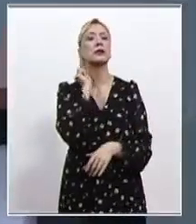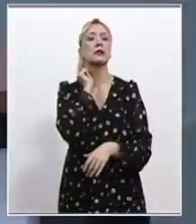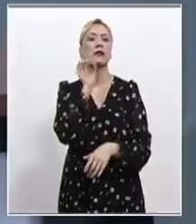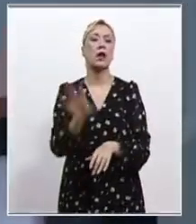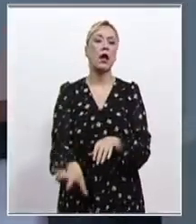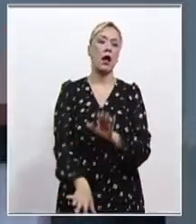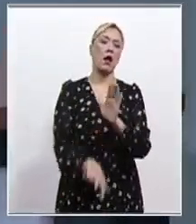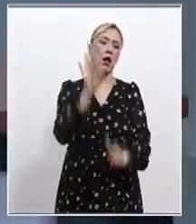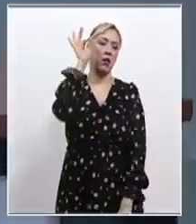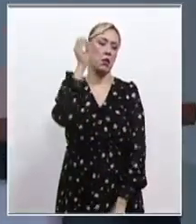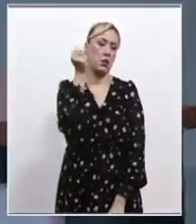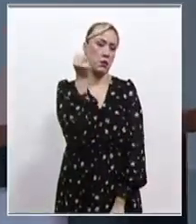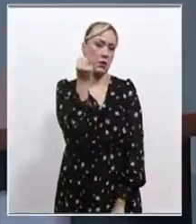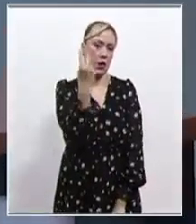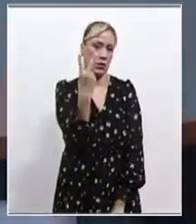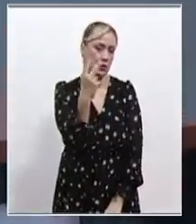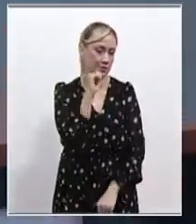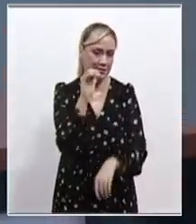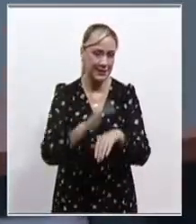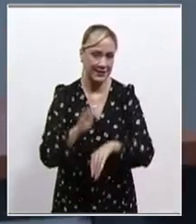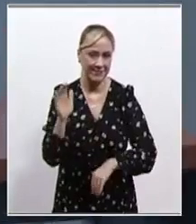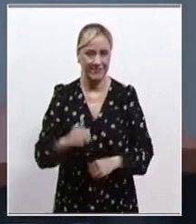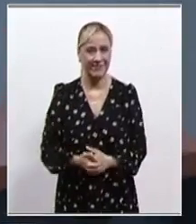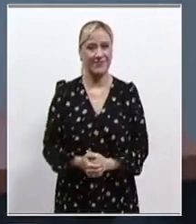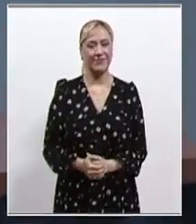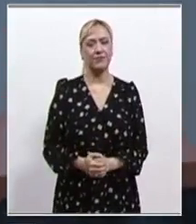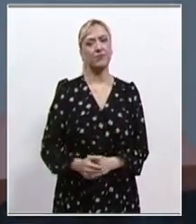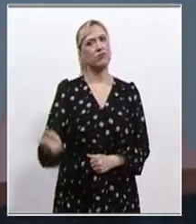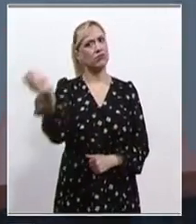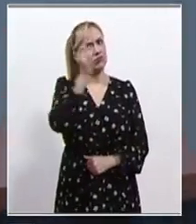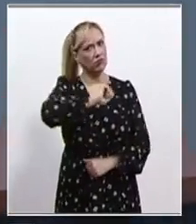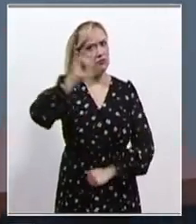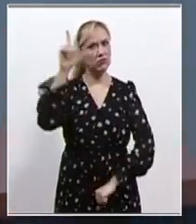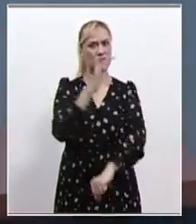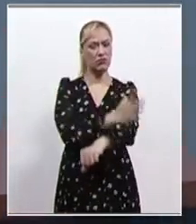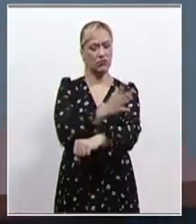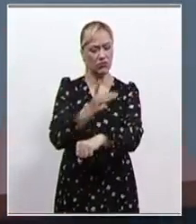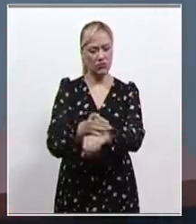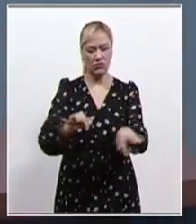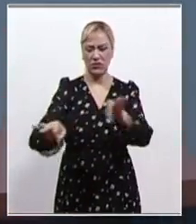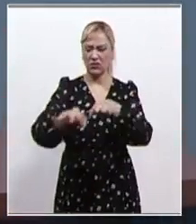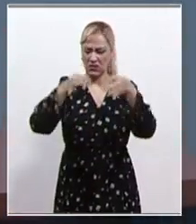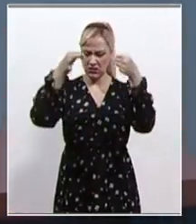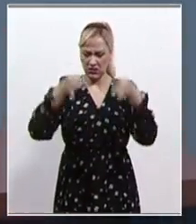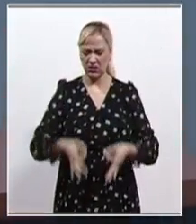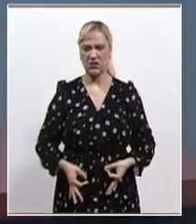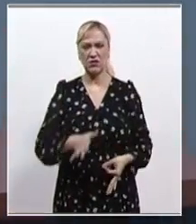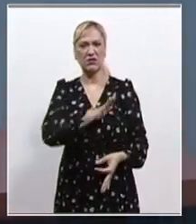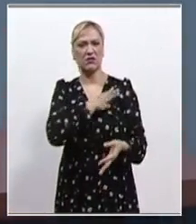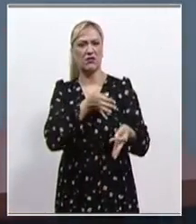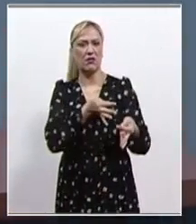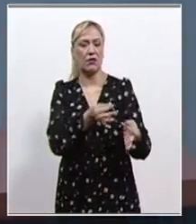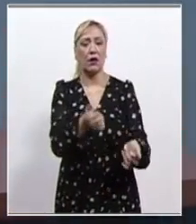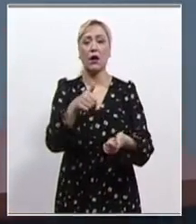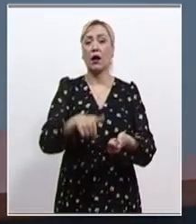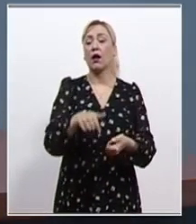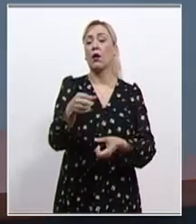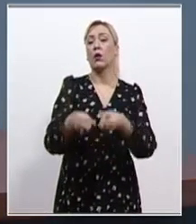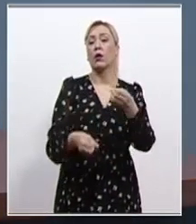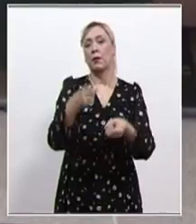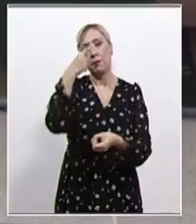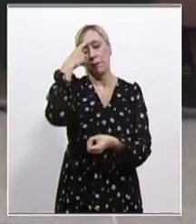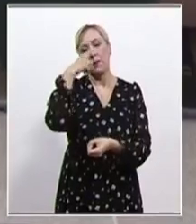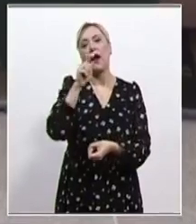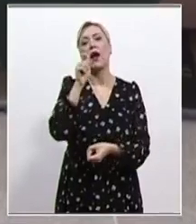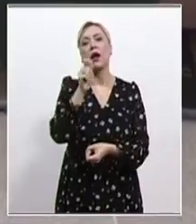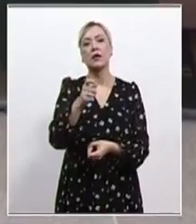La supervivencia de la justicia depende de la ética y la legitimidad judicial, pues son la base del Estado de Derecho, de una convivencia